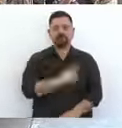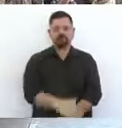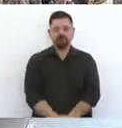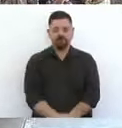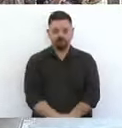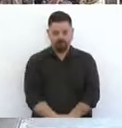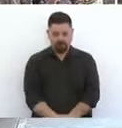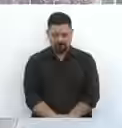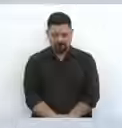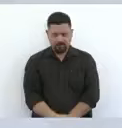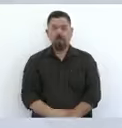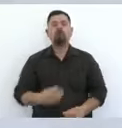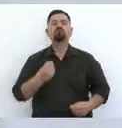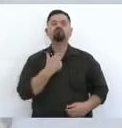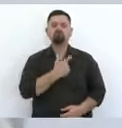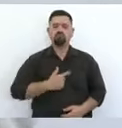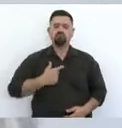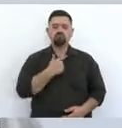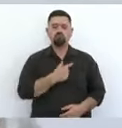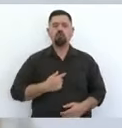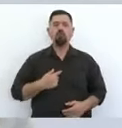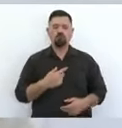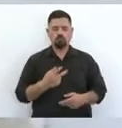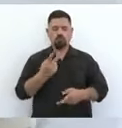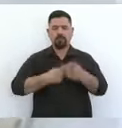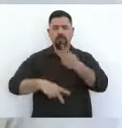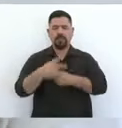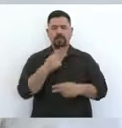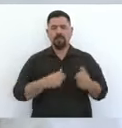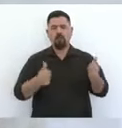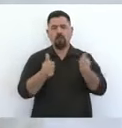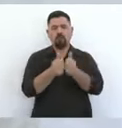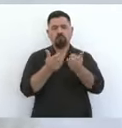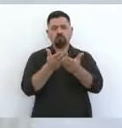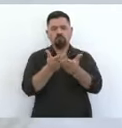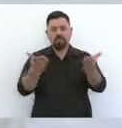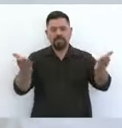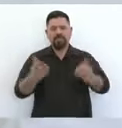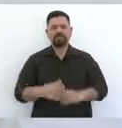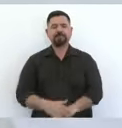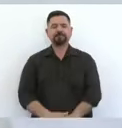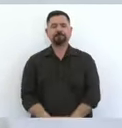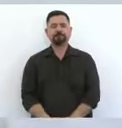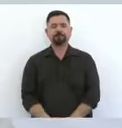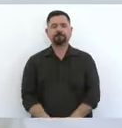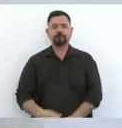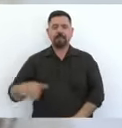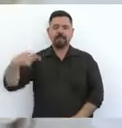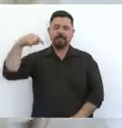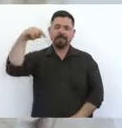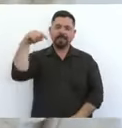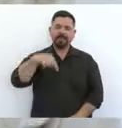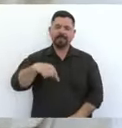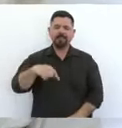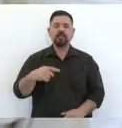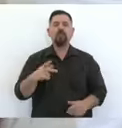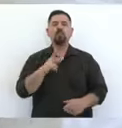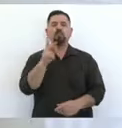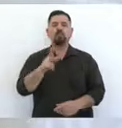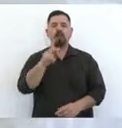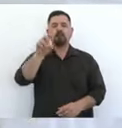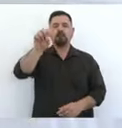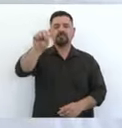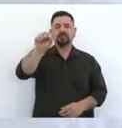Me da mucho gusto estar con ustedes aquí en Zaguaripa,